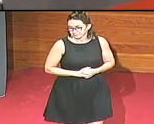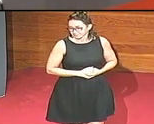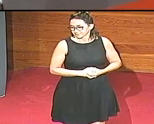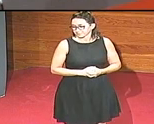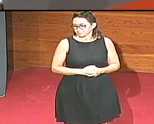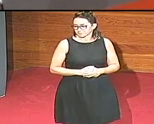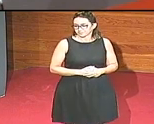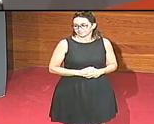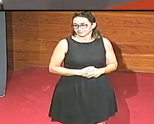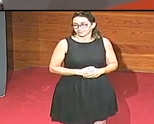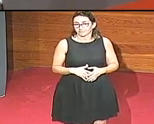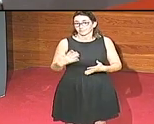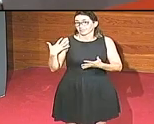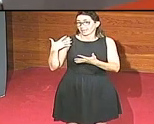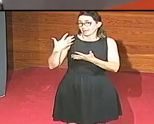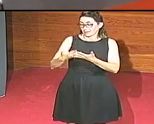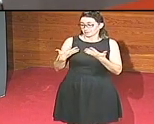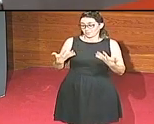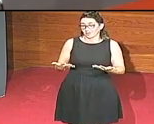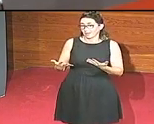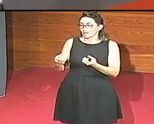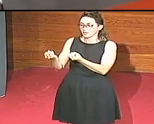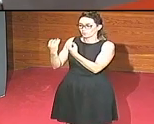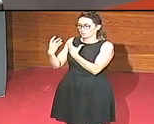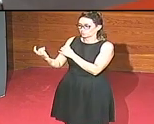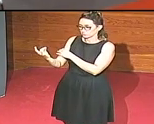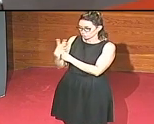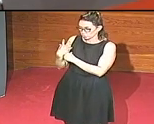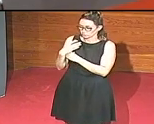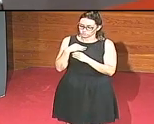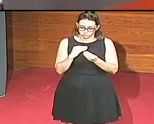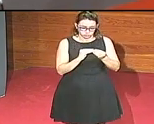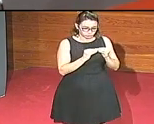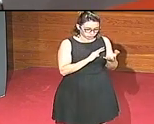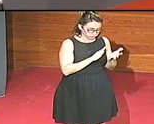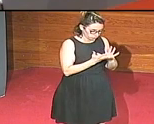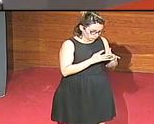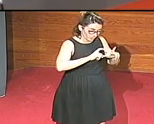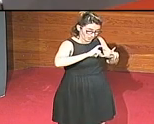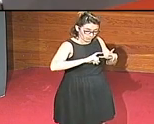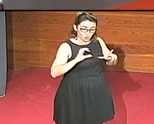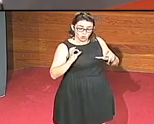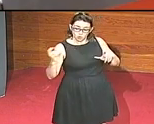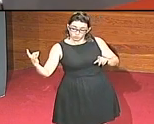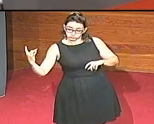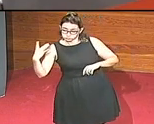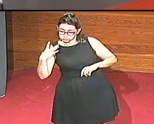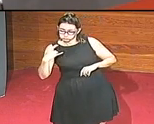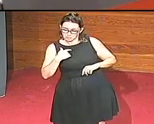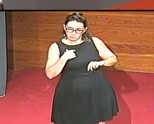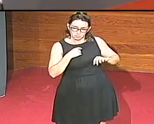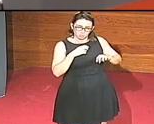hasta ahora nos daban la información y hacíamos el gráfico nos daban la información y buscábamos nosotros más